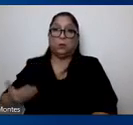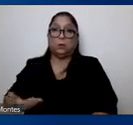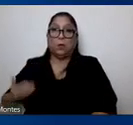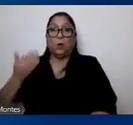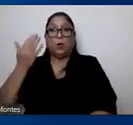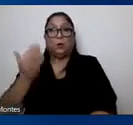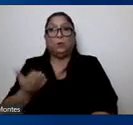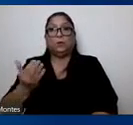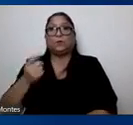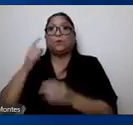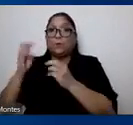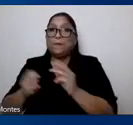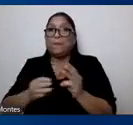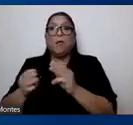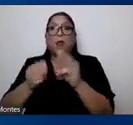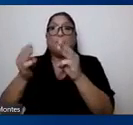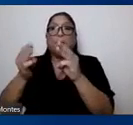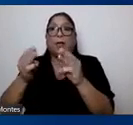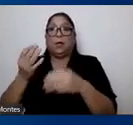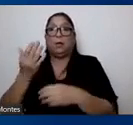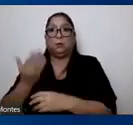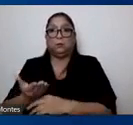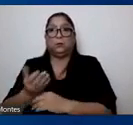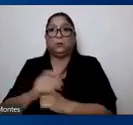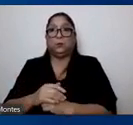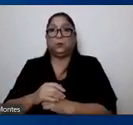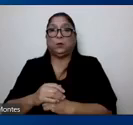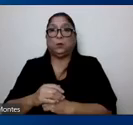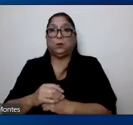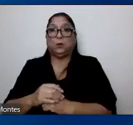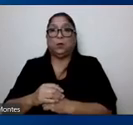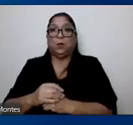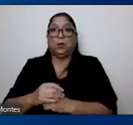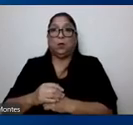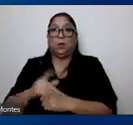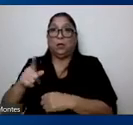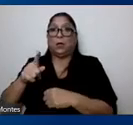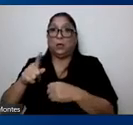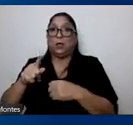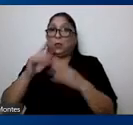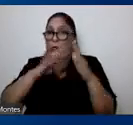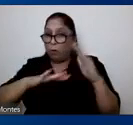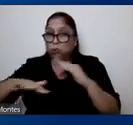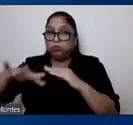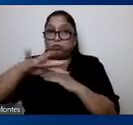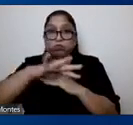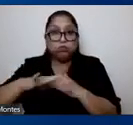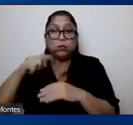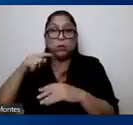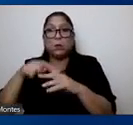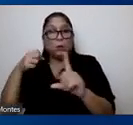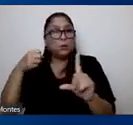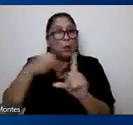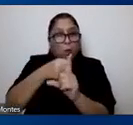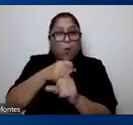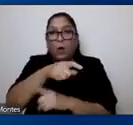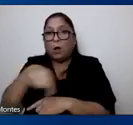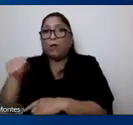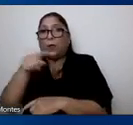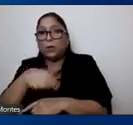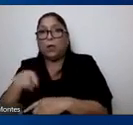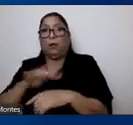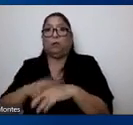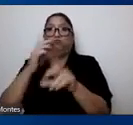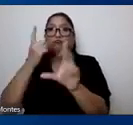esa era la forma en que la urbanidad estaba siendo afectada por el fenómeno